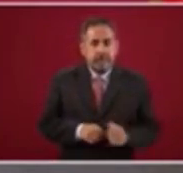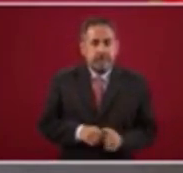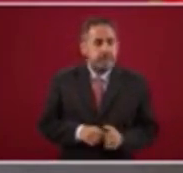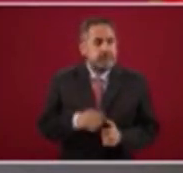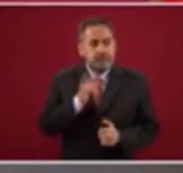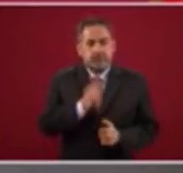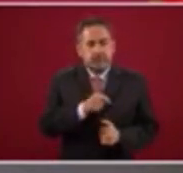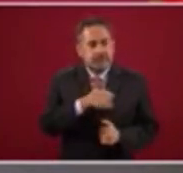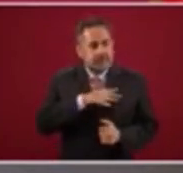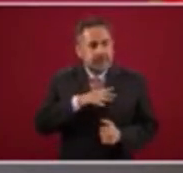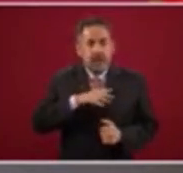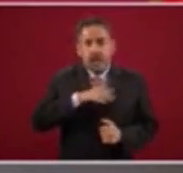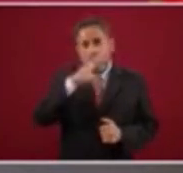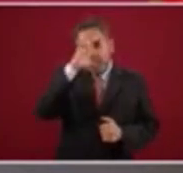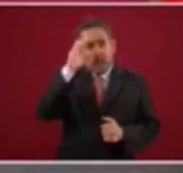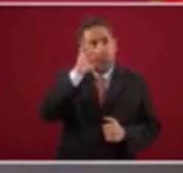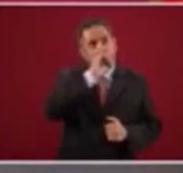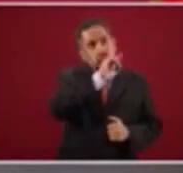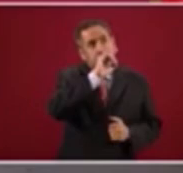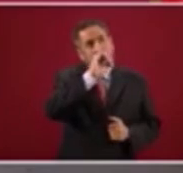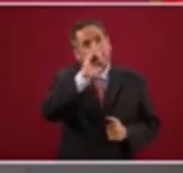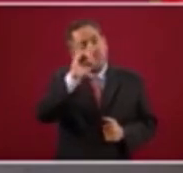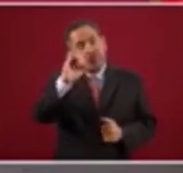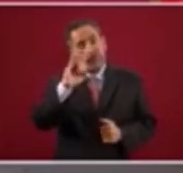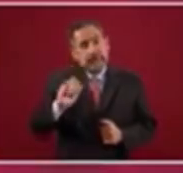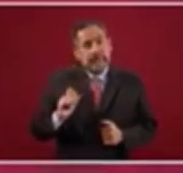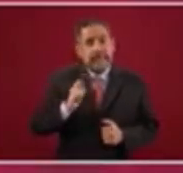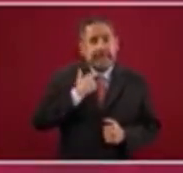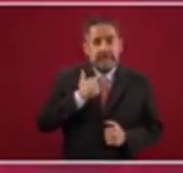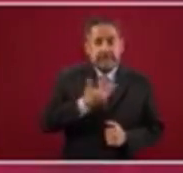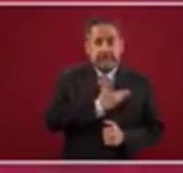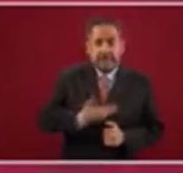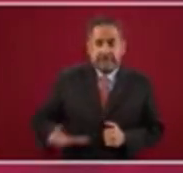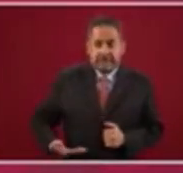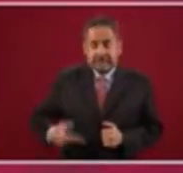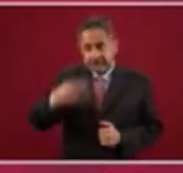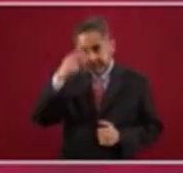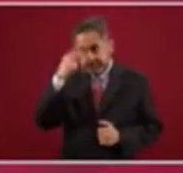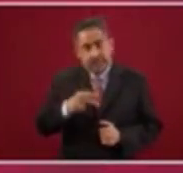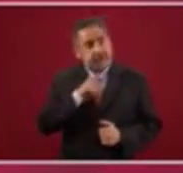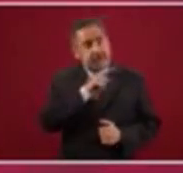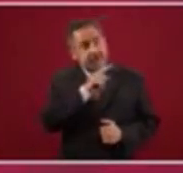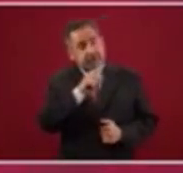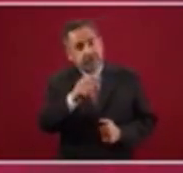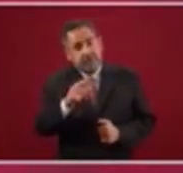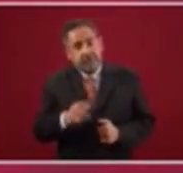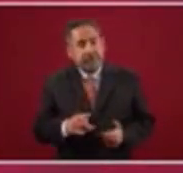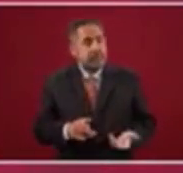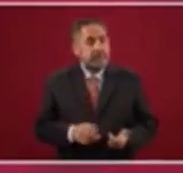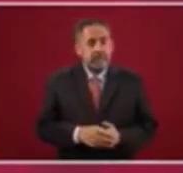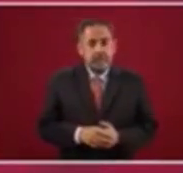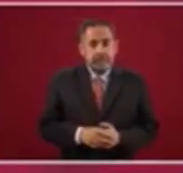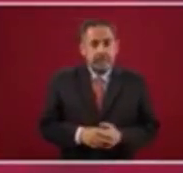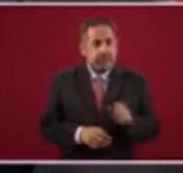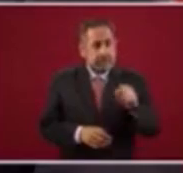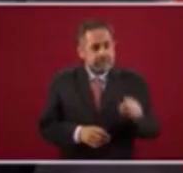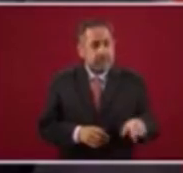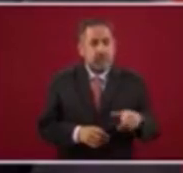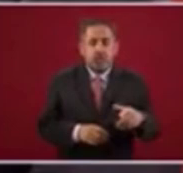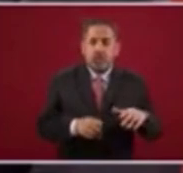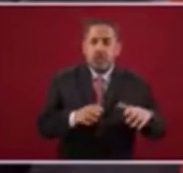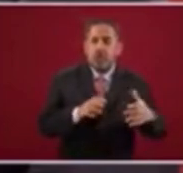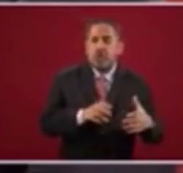donde aparecen los retratos de los expresidentes de México. O hay ahí mismo piezas